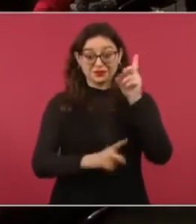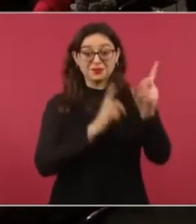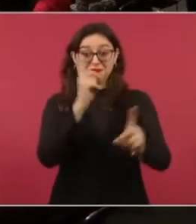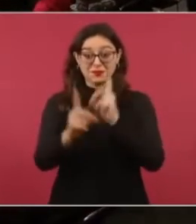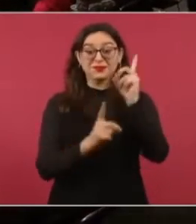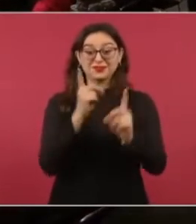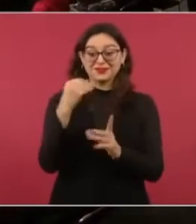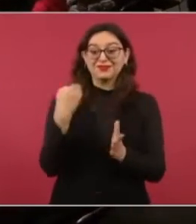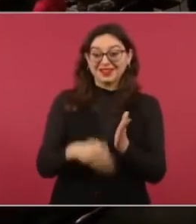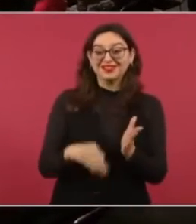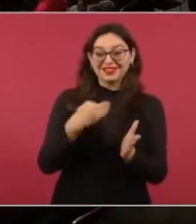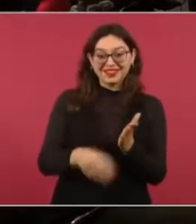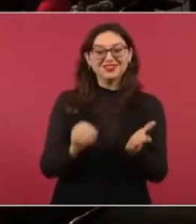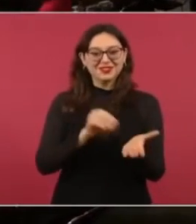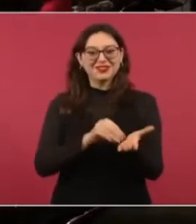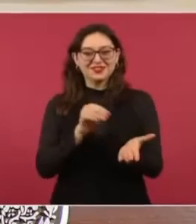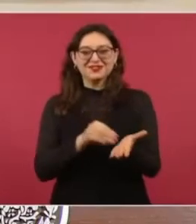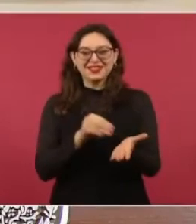Así